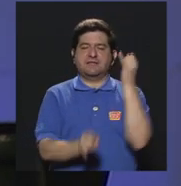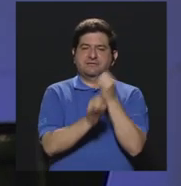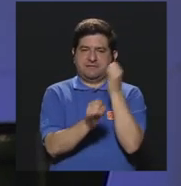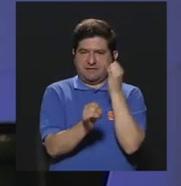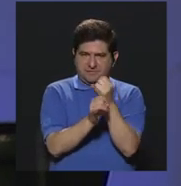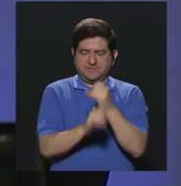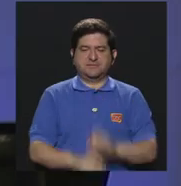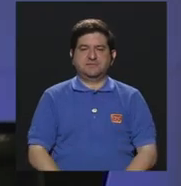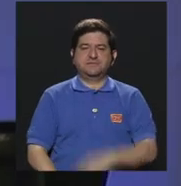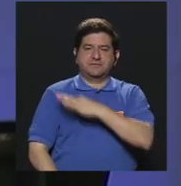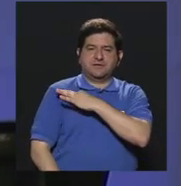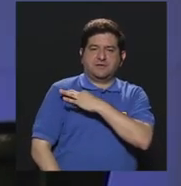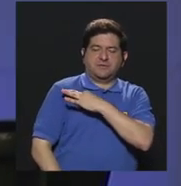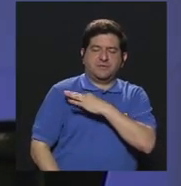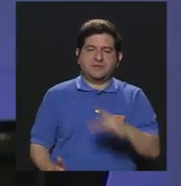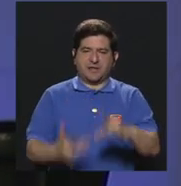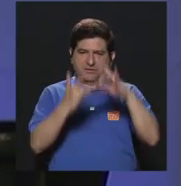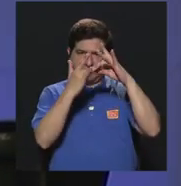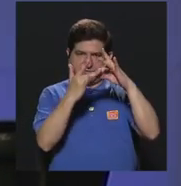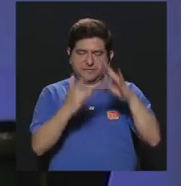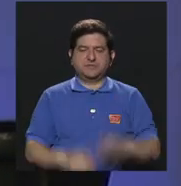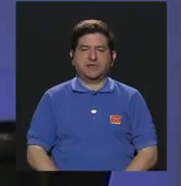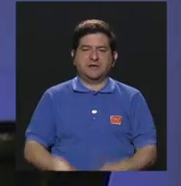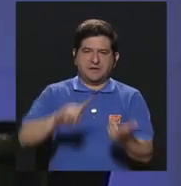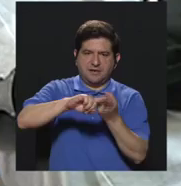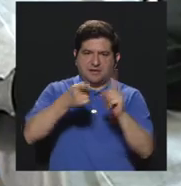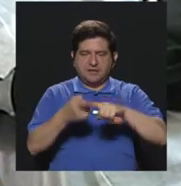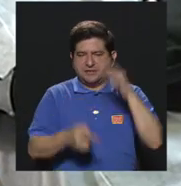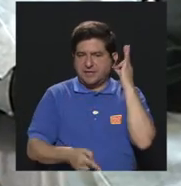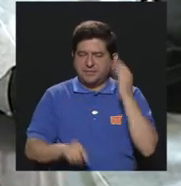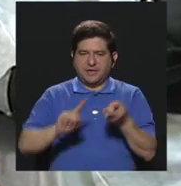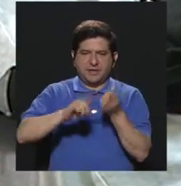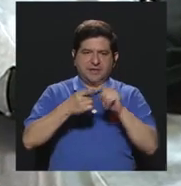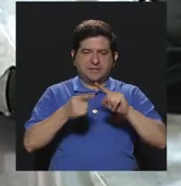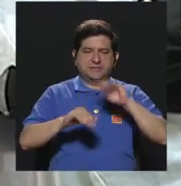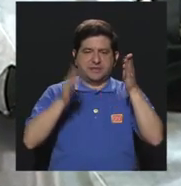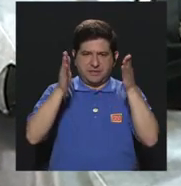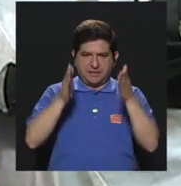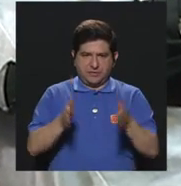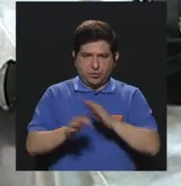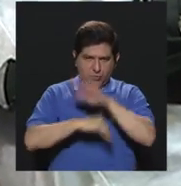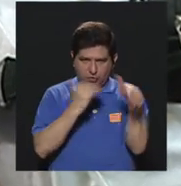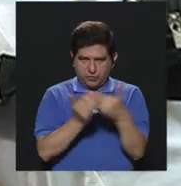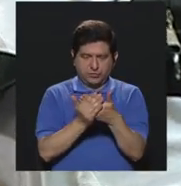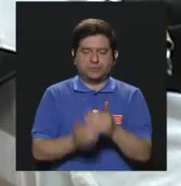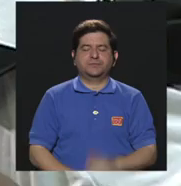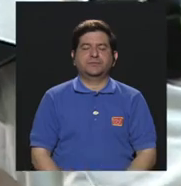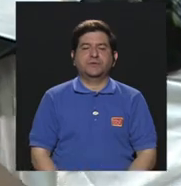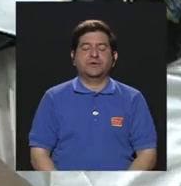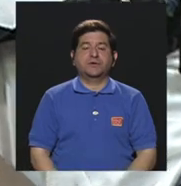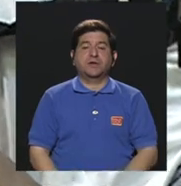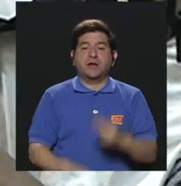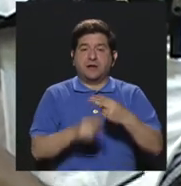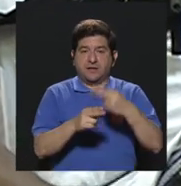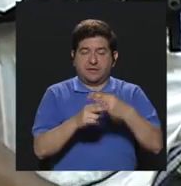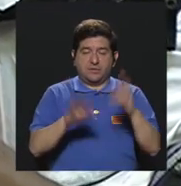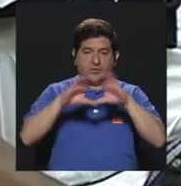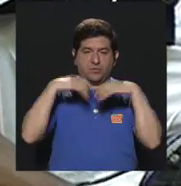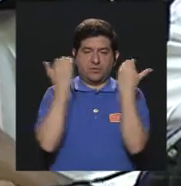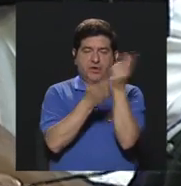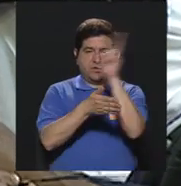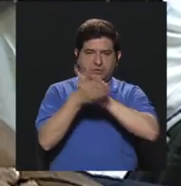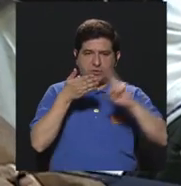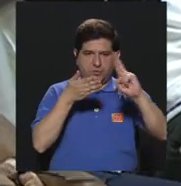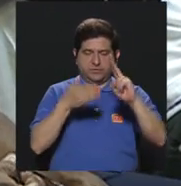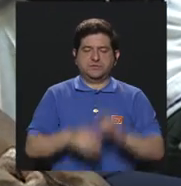institución, invitados especiales, amigas y amigos todos. En nombre del Consejo Universitario de la Universidad de Costa